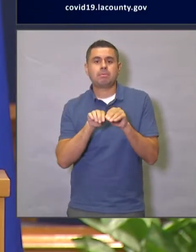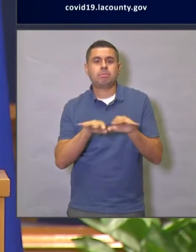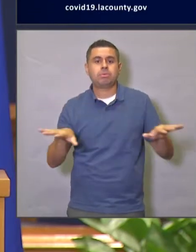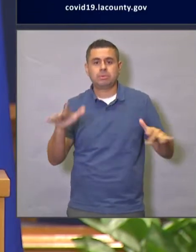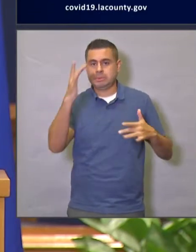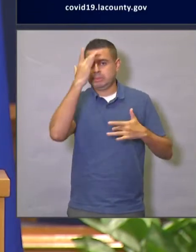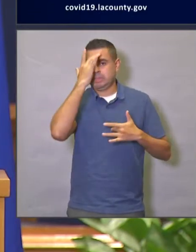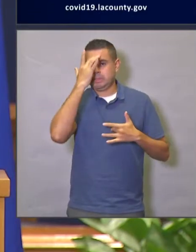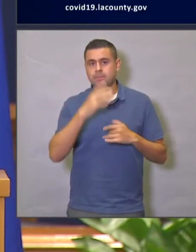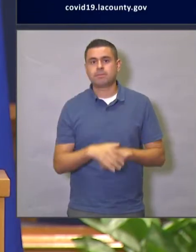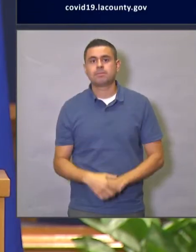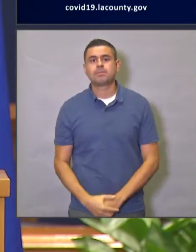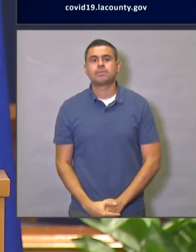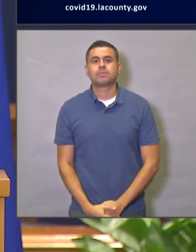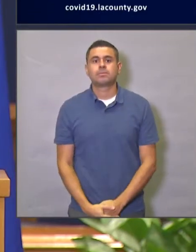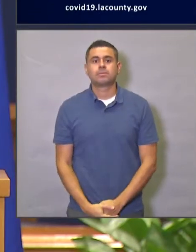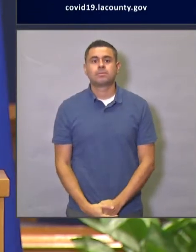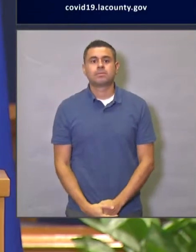First slide, please.